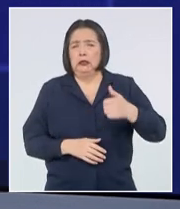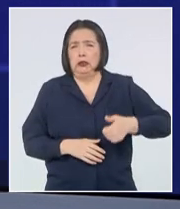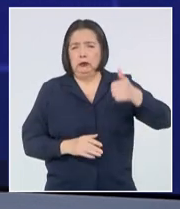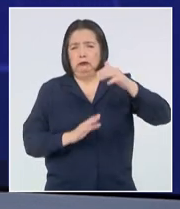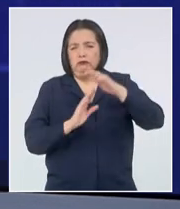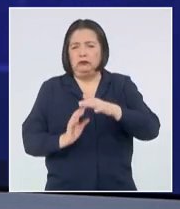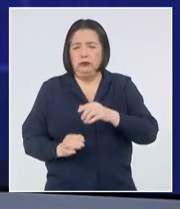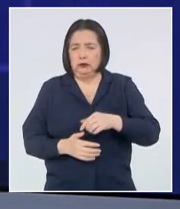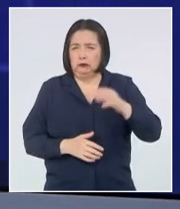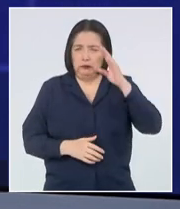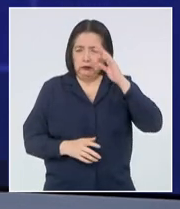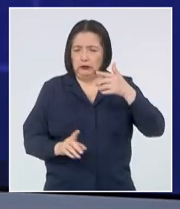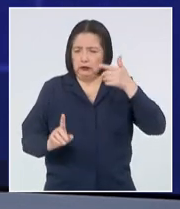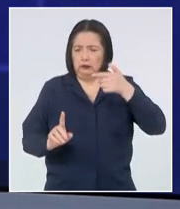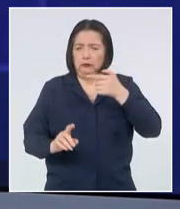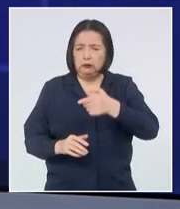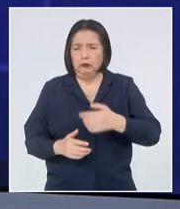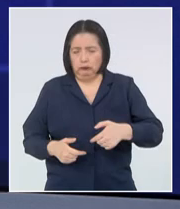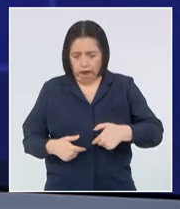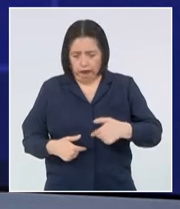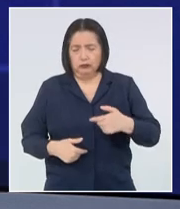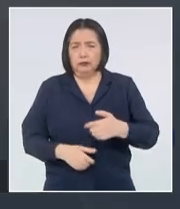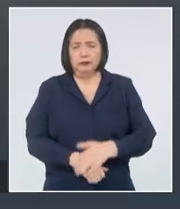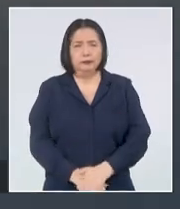del oficial que disparó a este hombre en el abdomen.